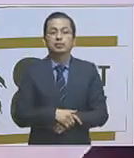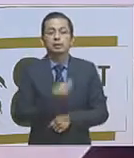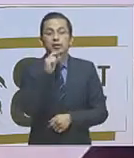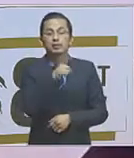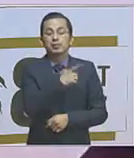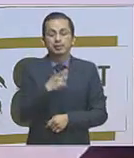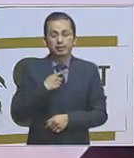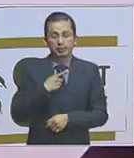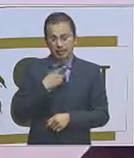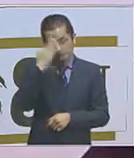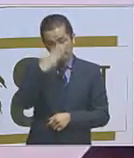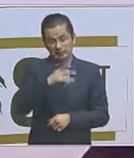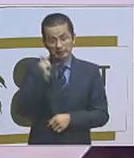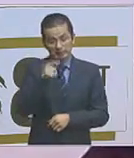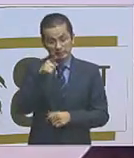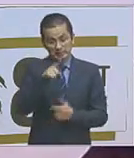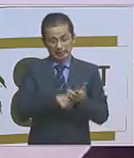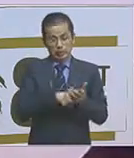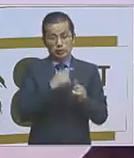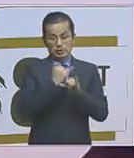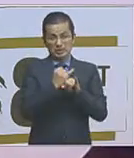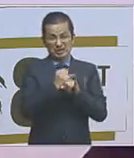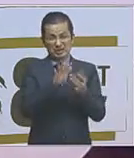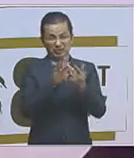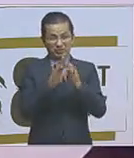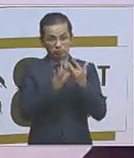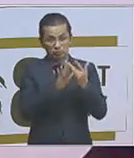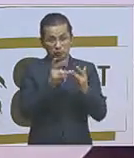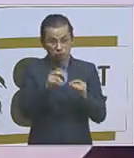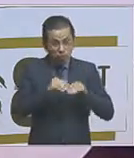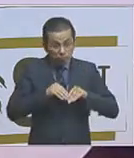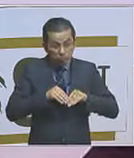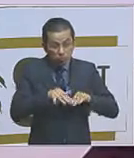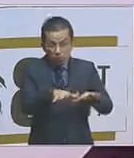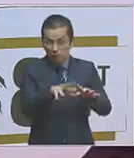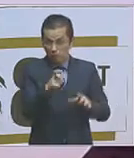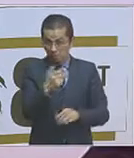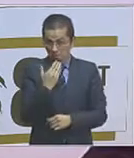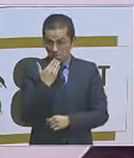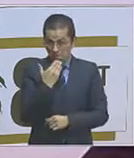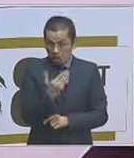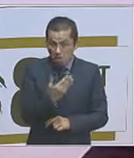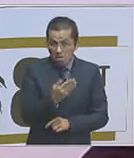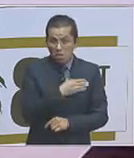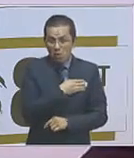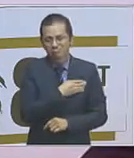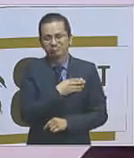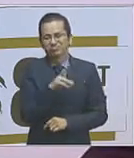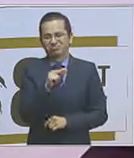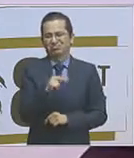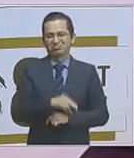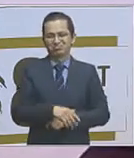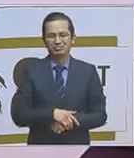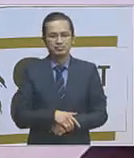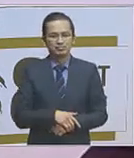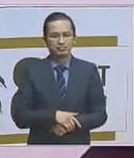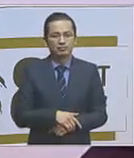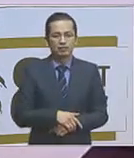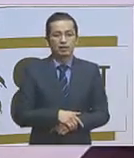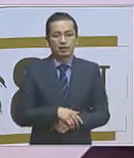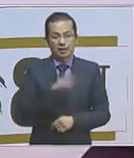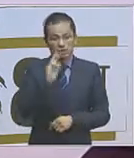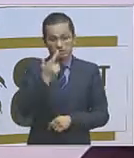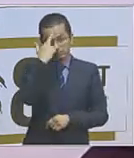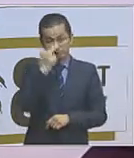los mensajes en las redes sociales no son del todo benévolos recuerden el poder de uno